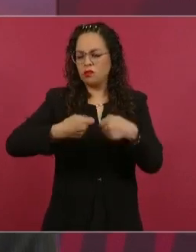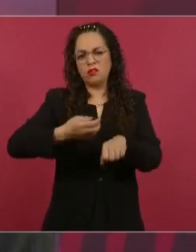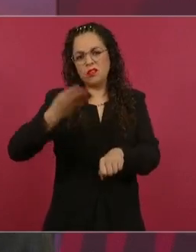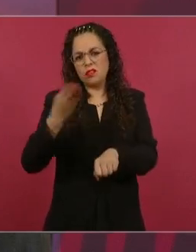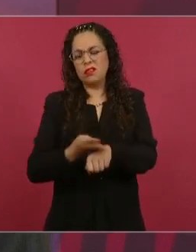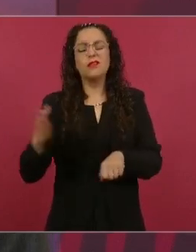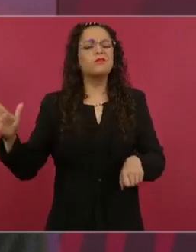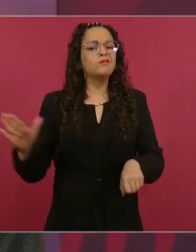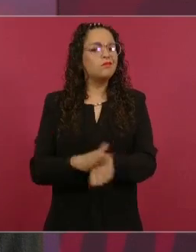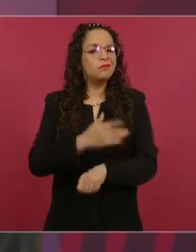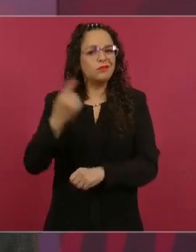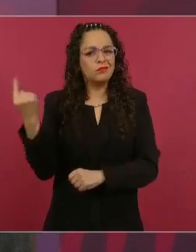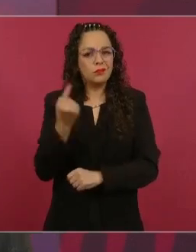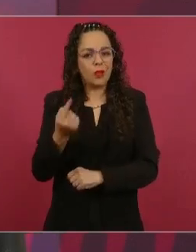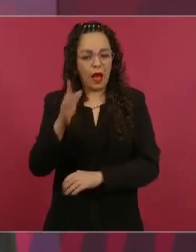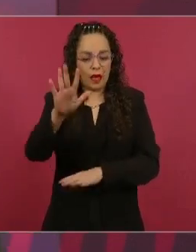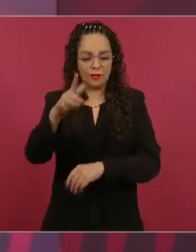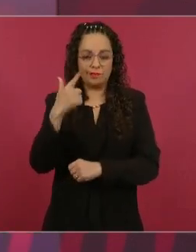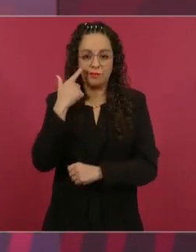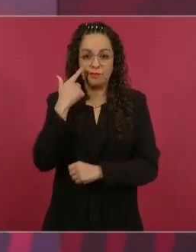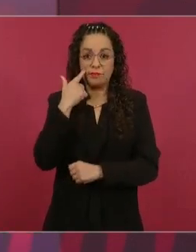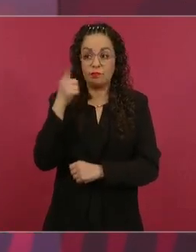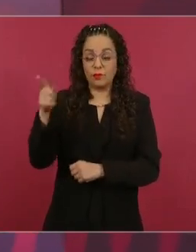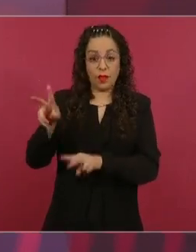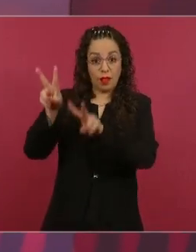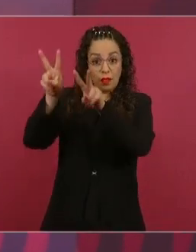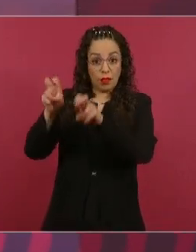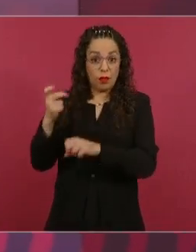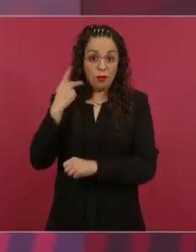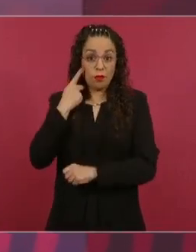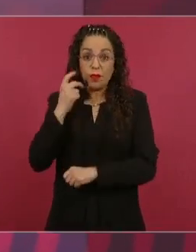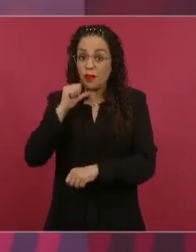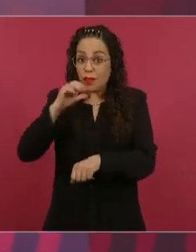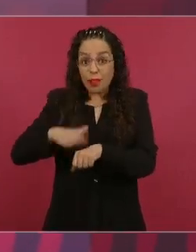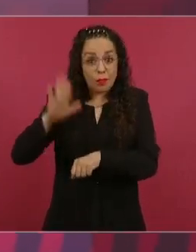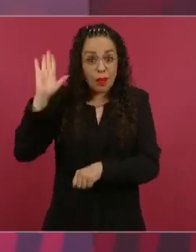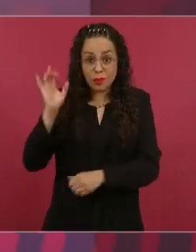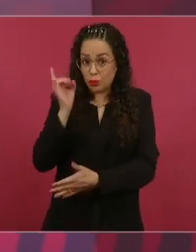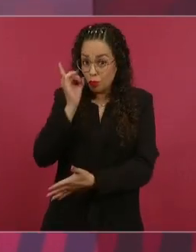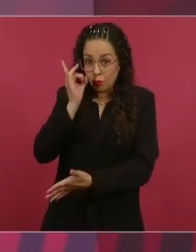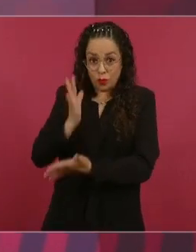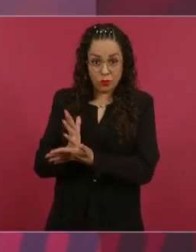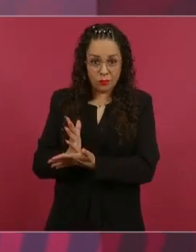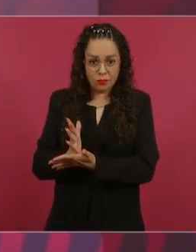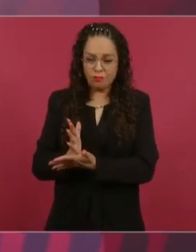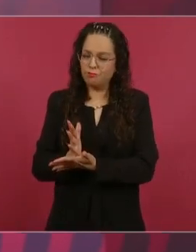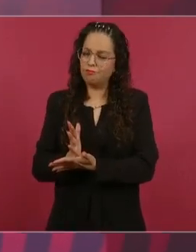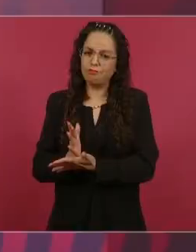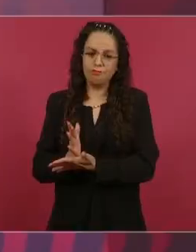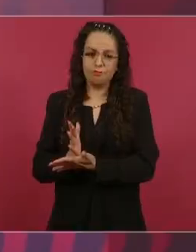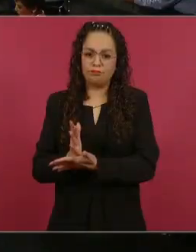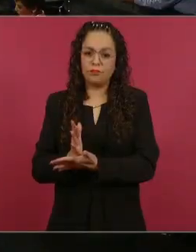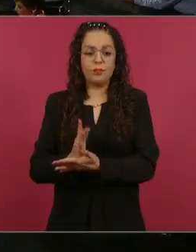porque no es nada más un asunto político. Si se sanciona a un país,